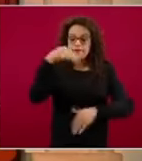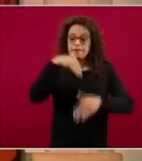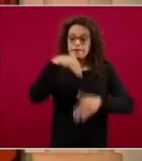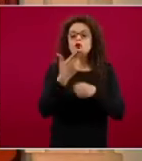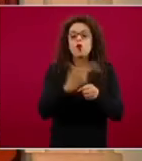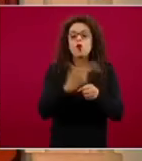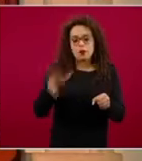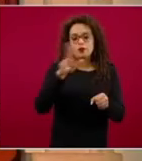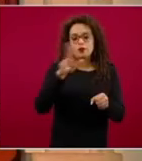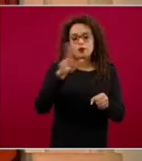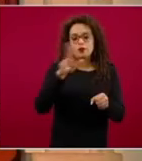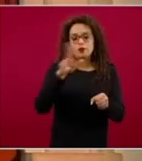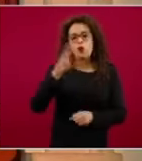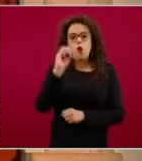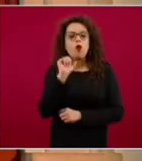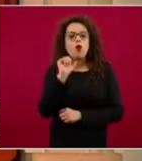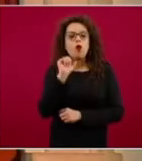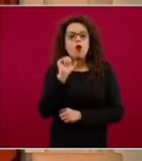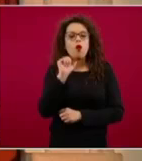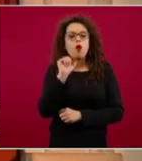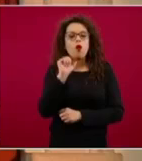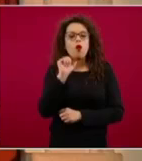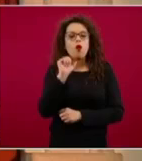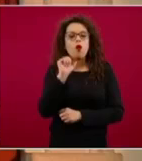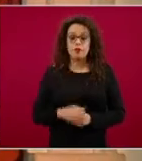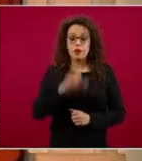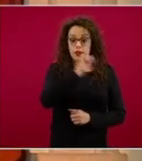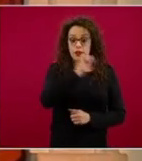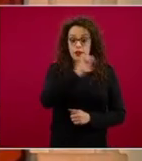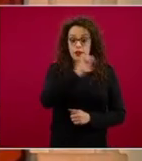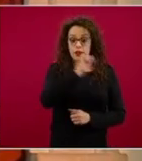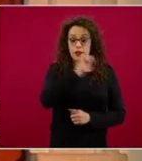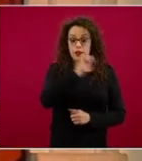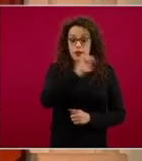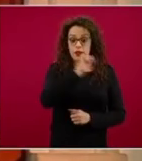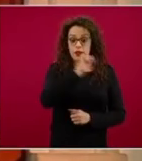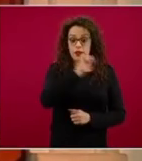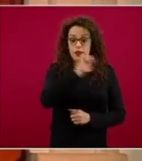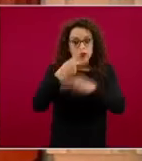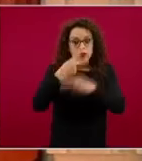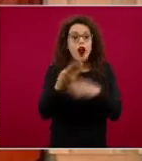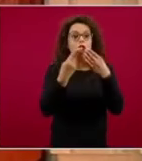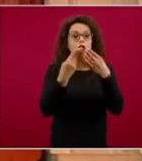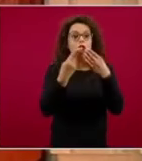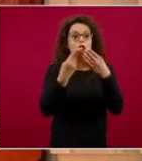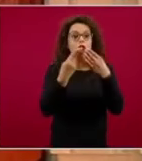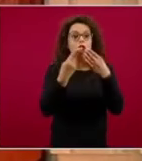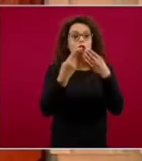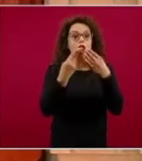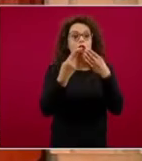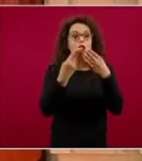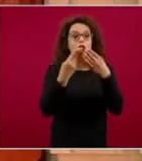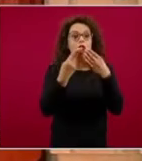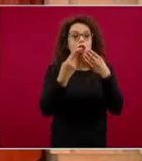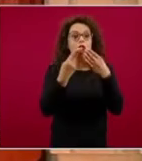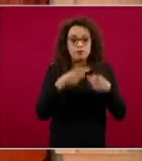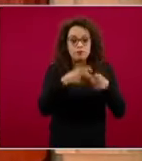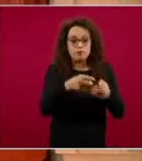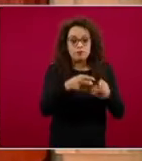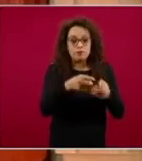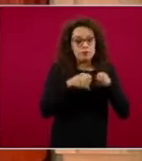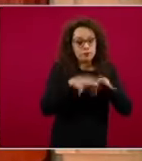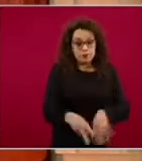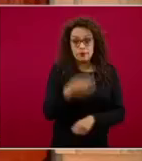los pacientes, se está acercando el sistema de salud hacia cada uno de los hogares para llevar este mensaje. Y eso es clave. Eso es clave porque es uno de